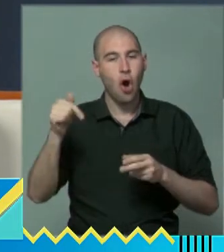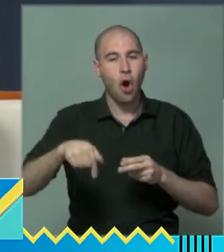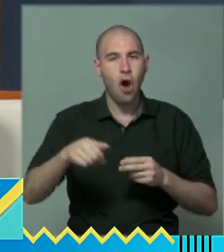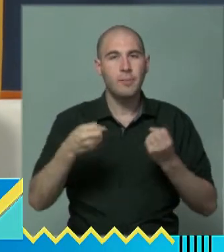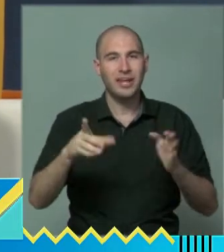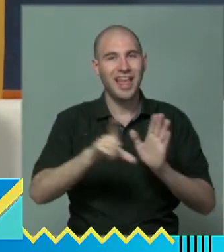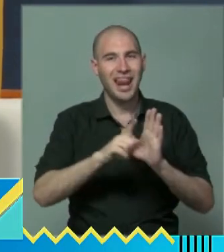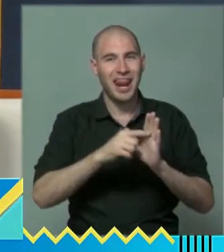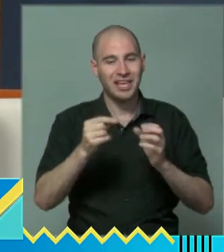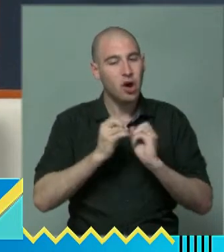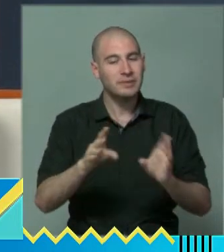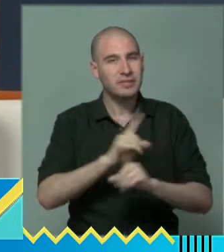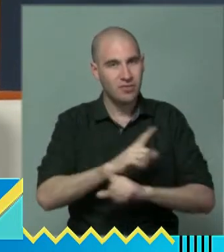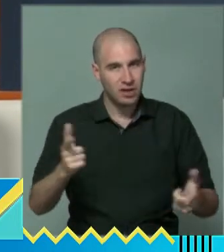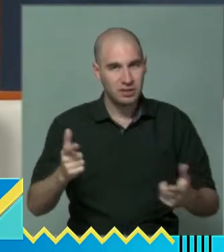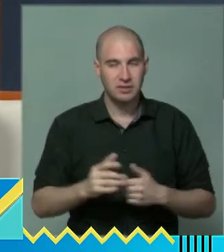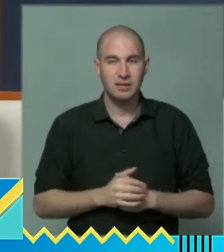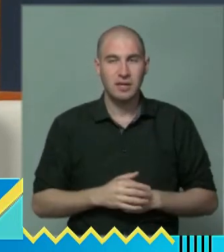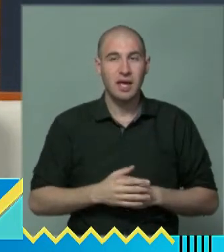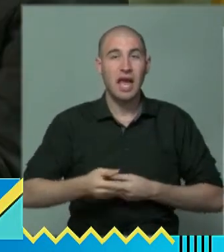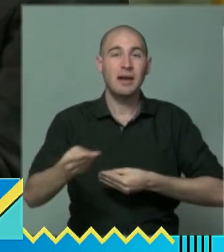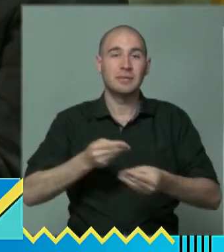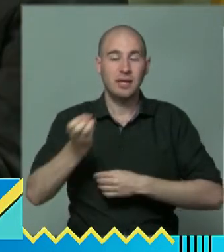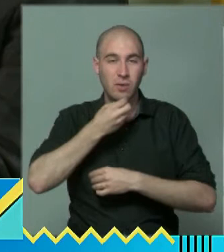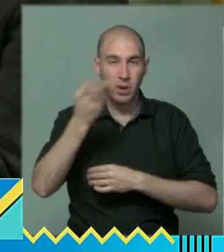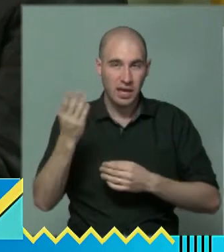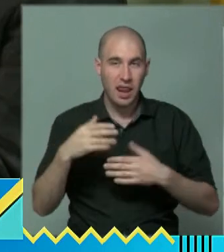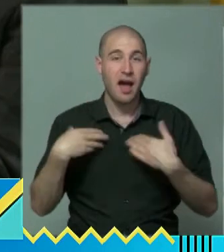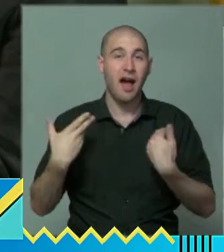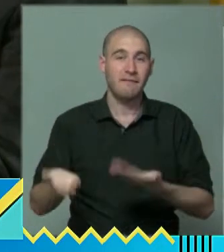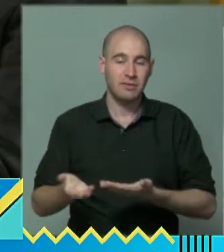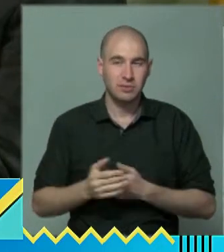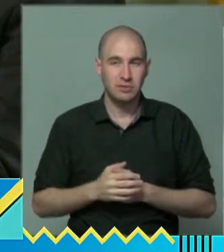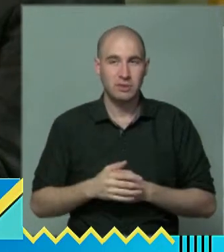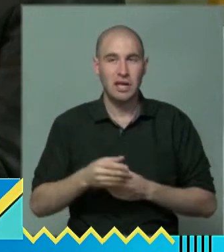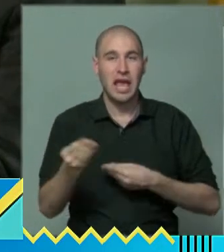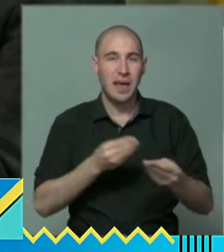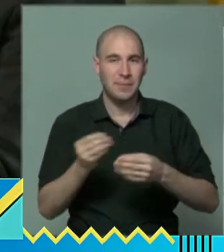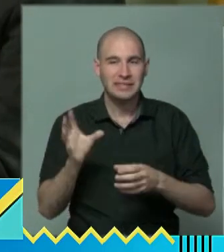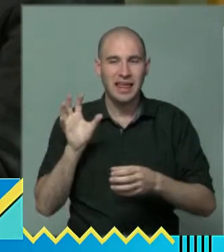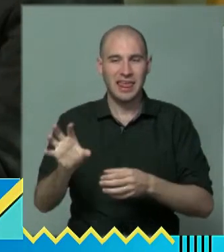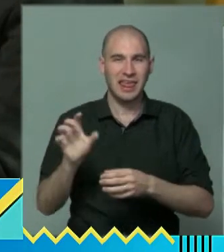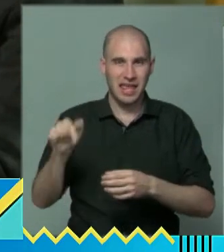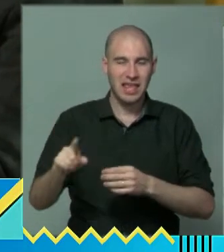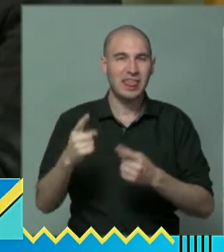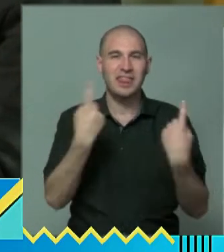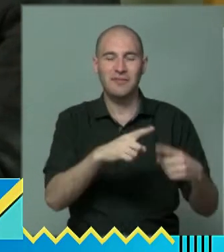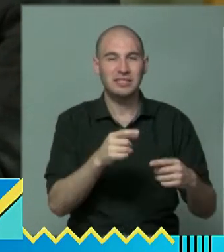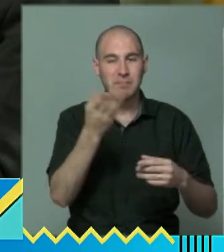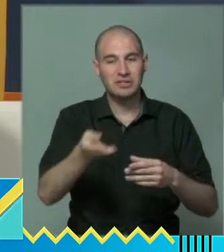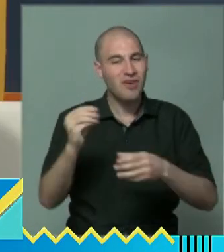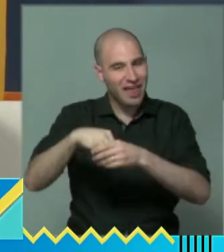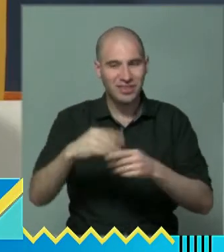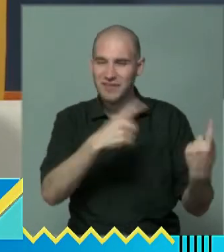todavía esta ley no entra en vigencia, cualquier empresa que haya sido beneficiada, hablo de la empresa en sí mismo, diferenciada de los miembros